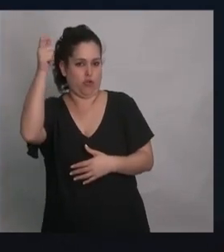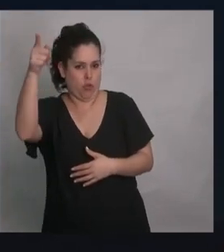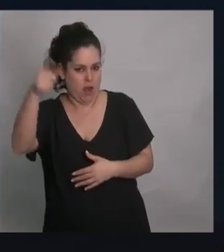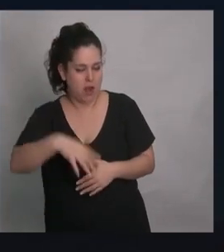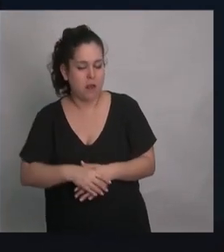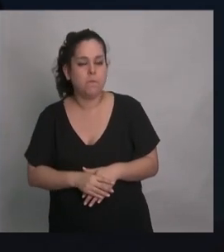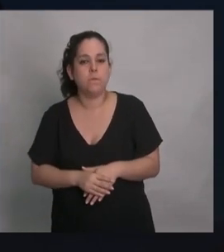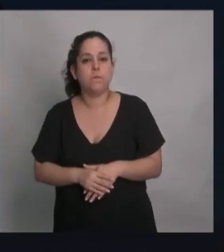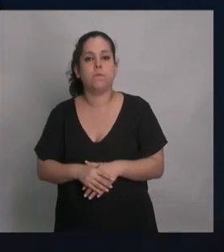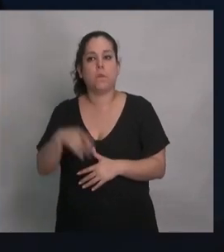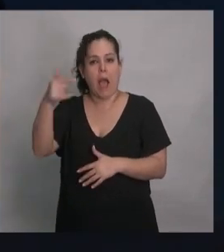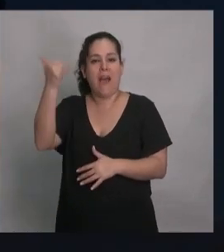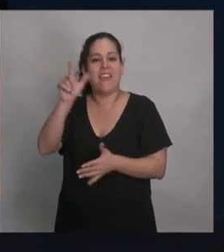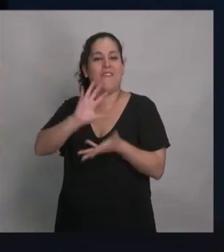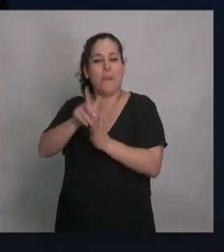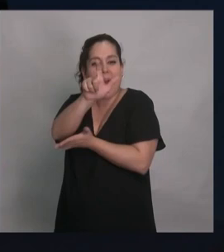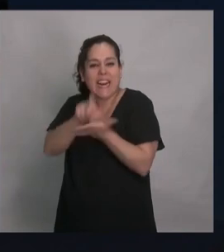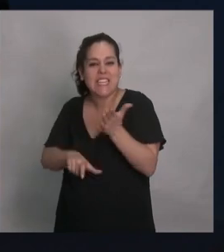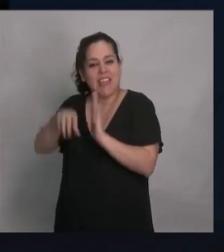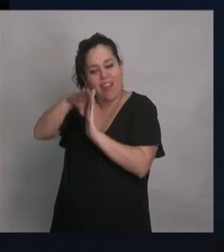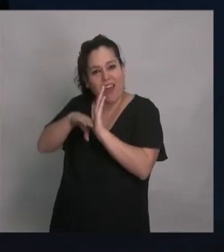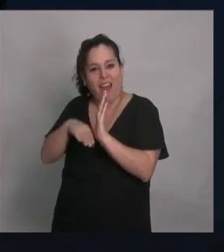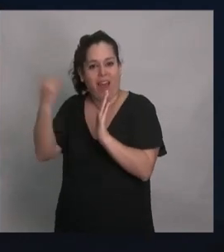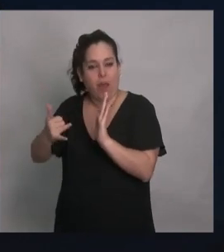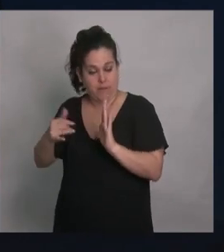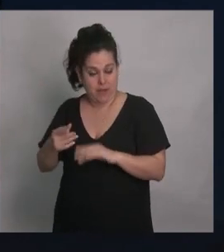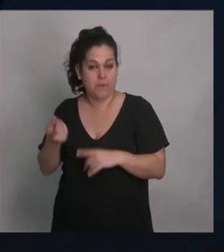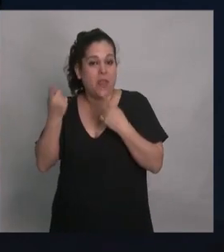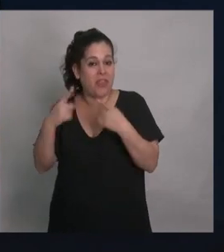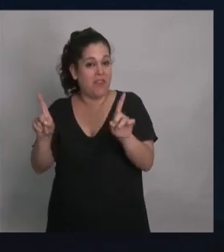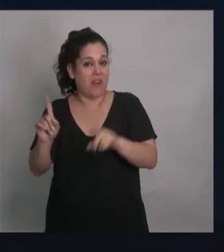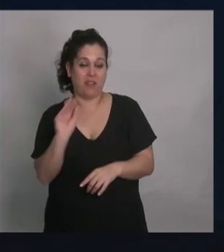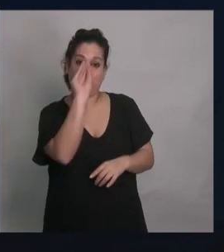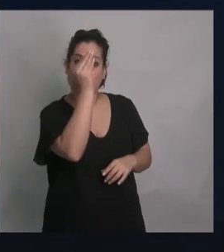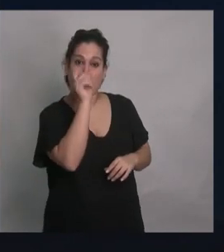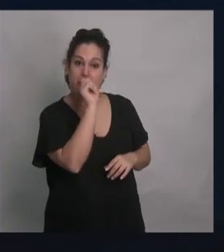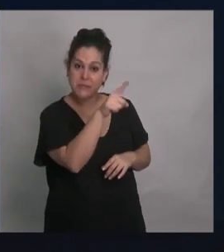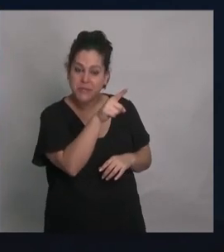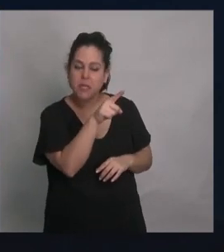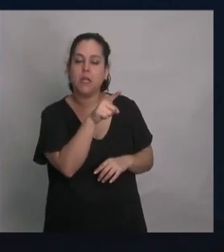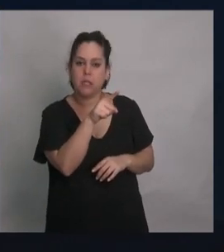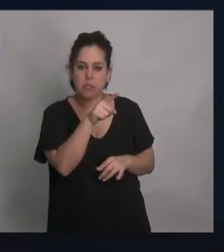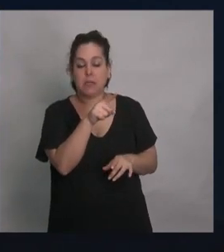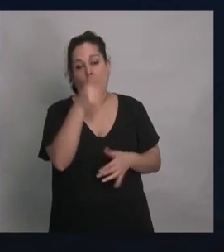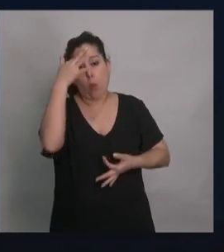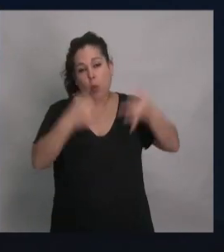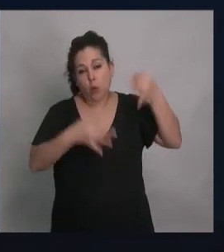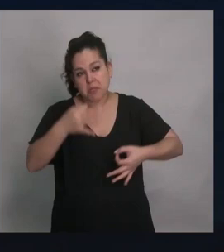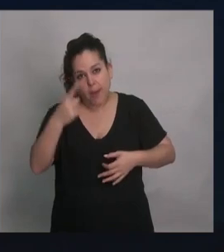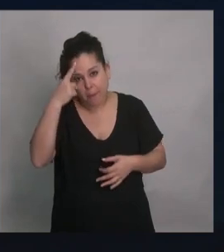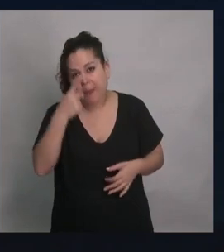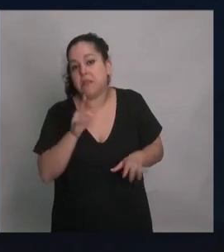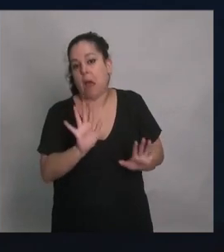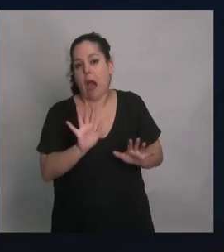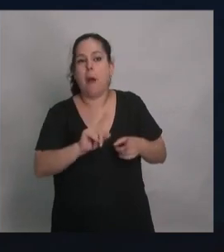En Brasil, donde la justicia hace y cree que puede hacer política directamente,